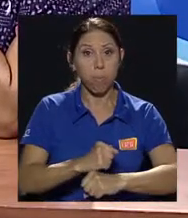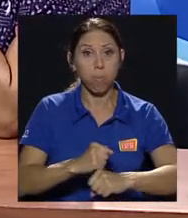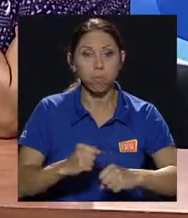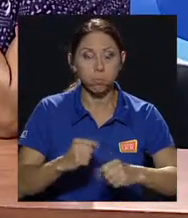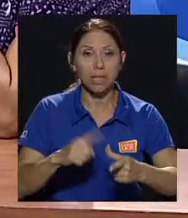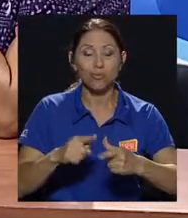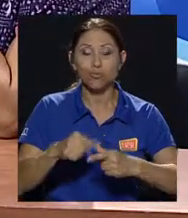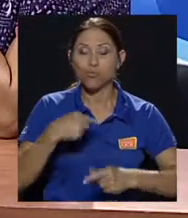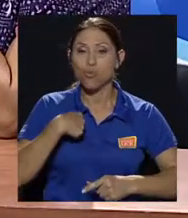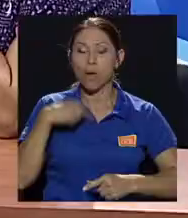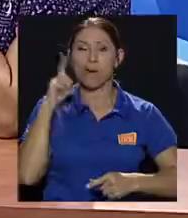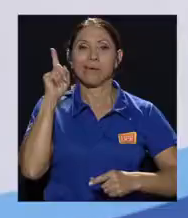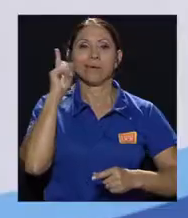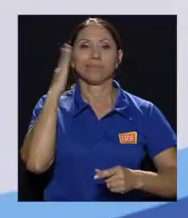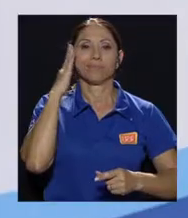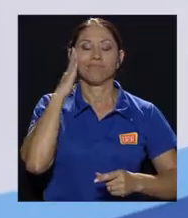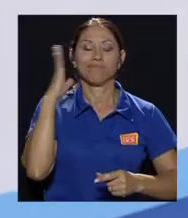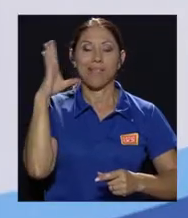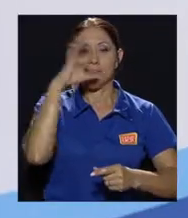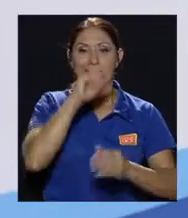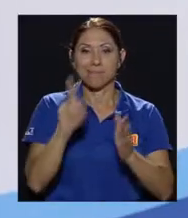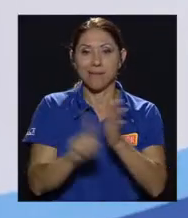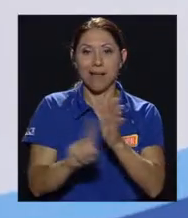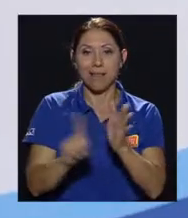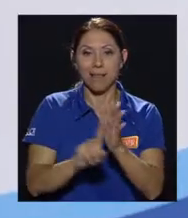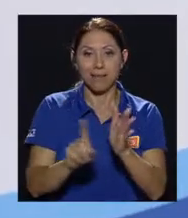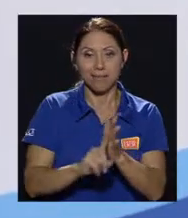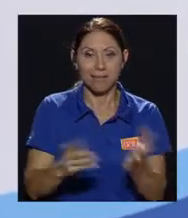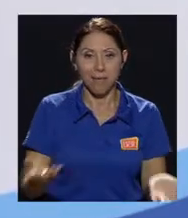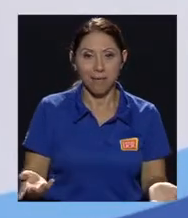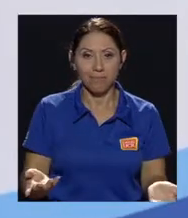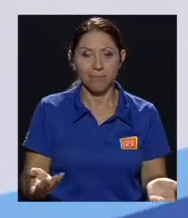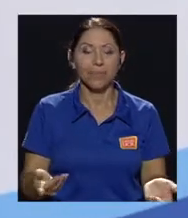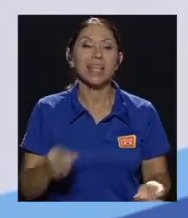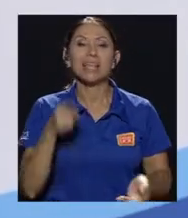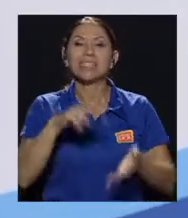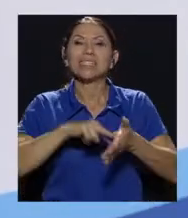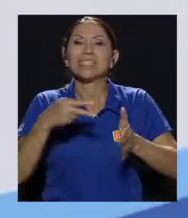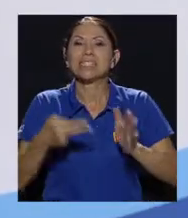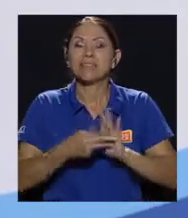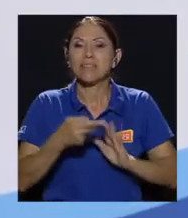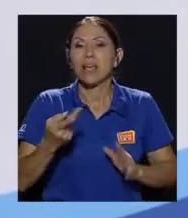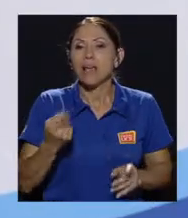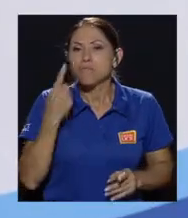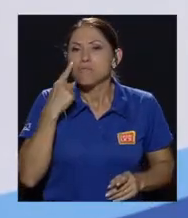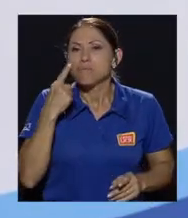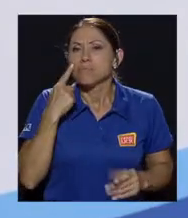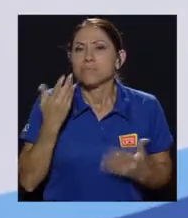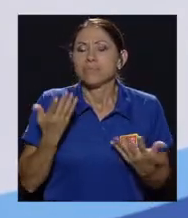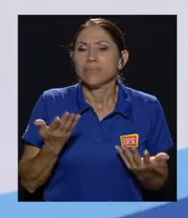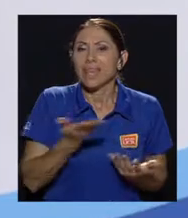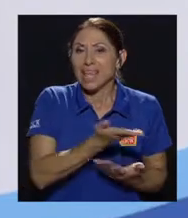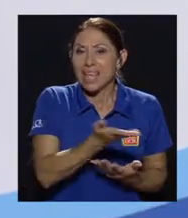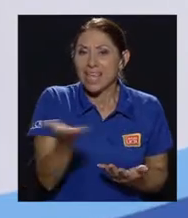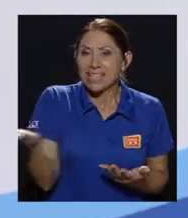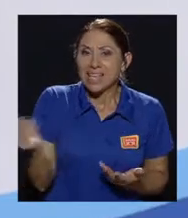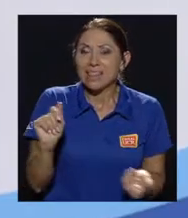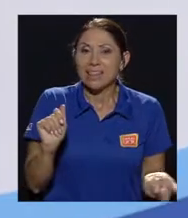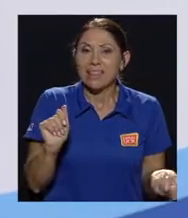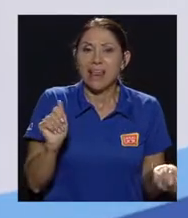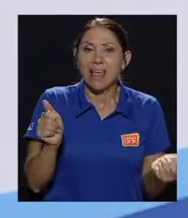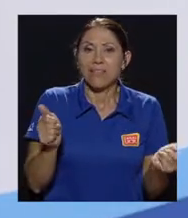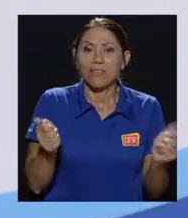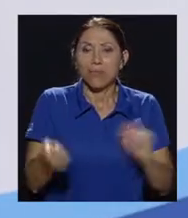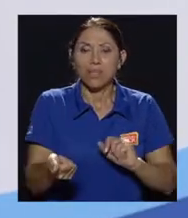nos da una alerta mayor. ¿Qué significó esto? Pues valorar de dónde podría venir esa transformación